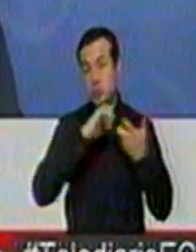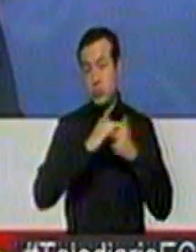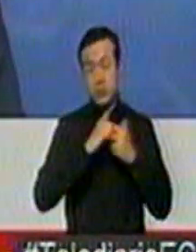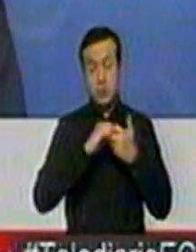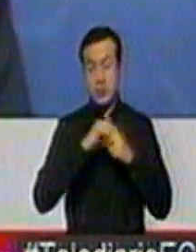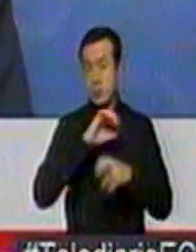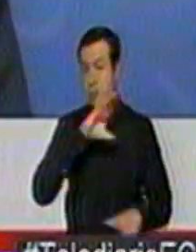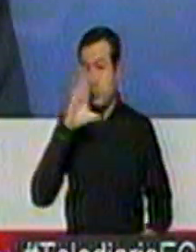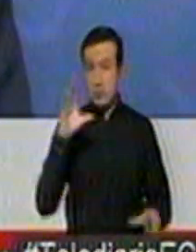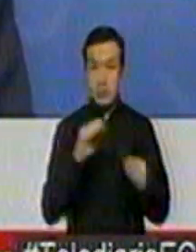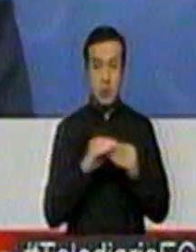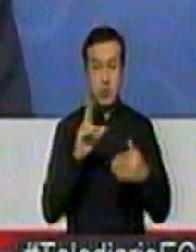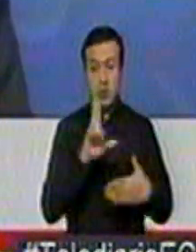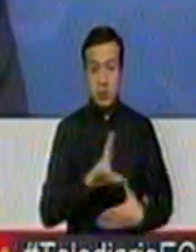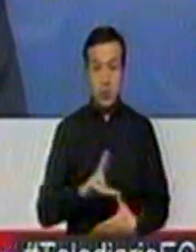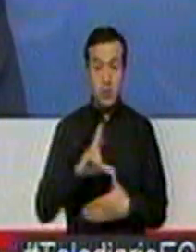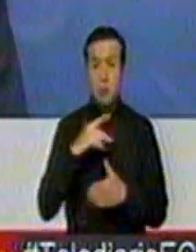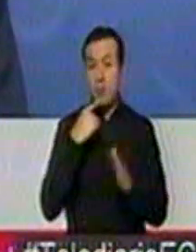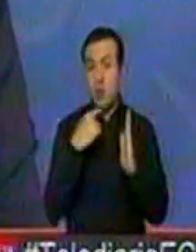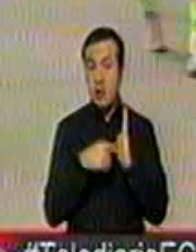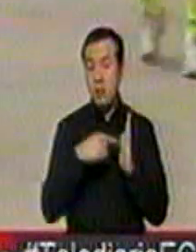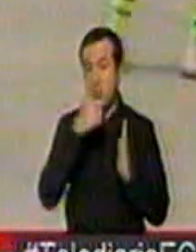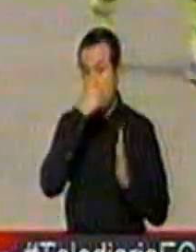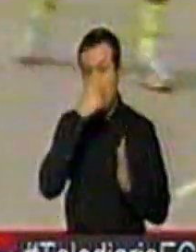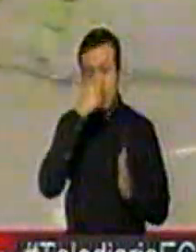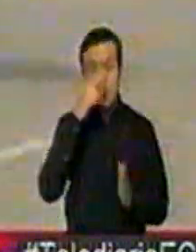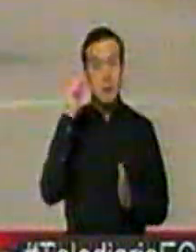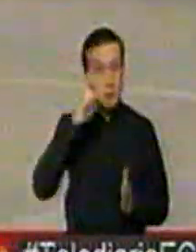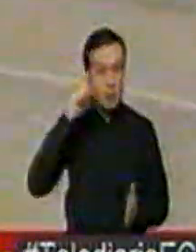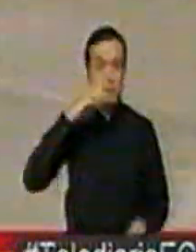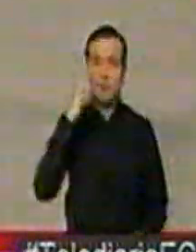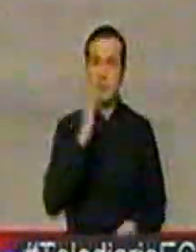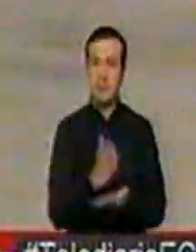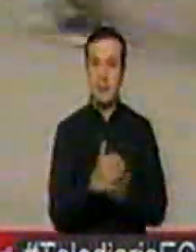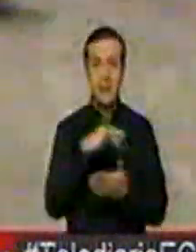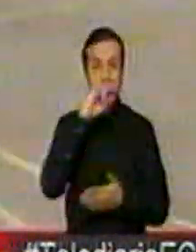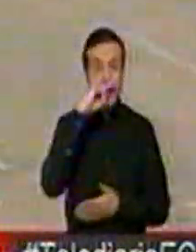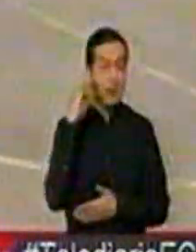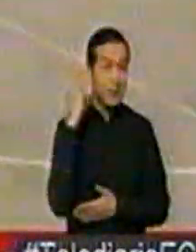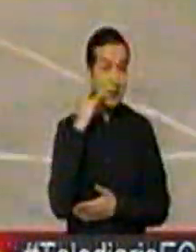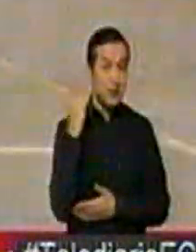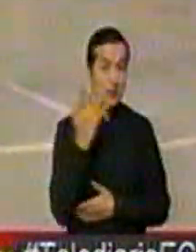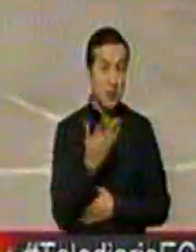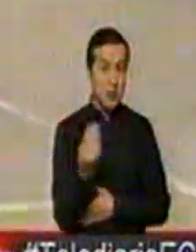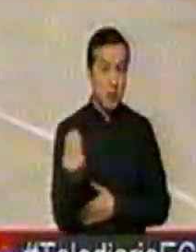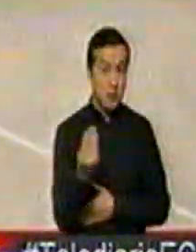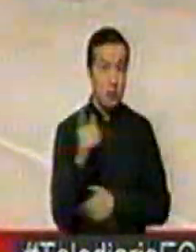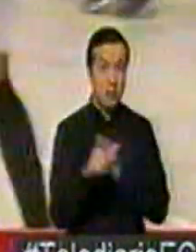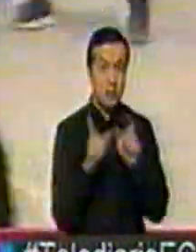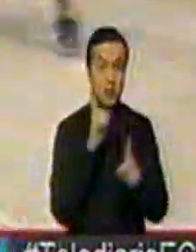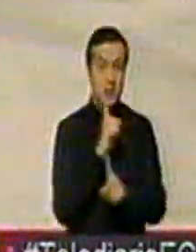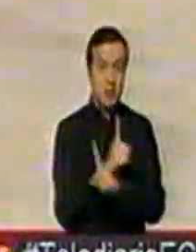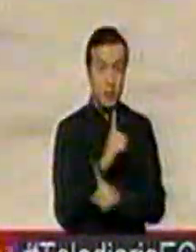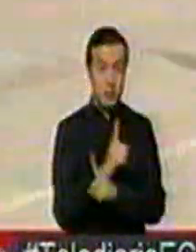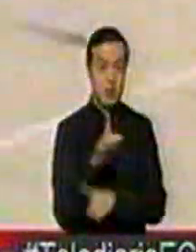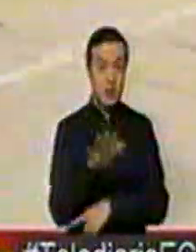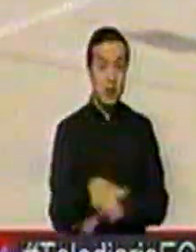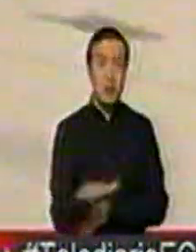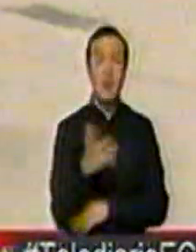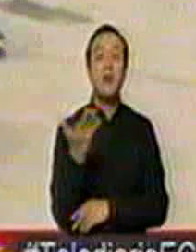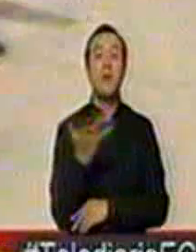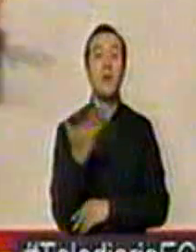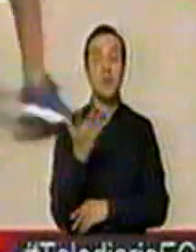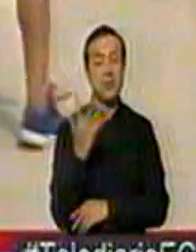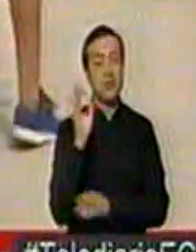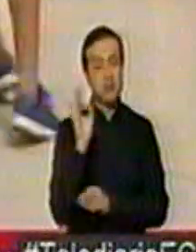región latinoamericana, como son las drogas. En el evento, niños, jóvenes, adultos y personas con discapacidad tuvieron la oportunidad